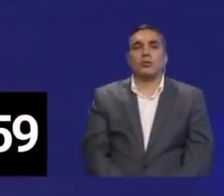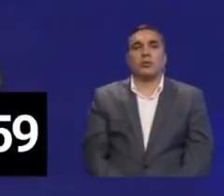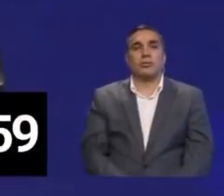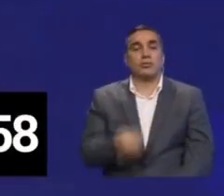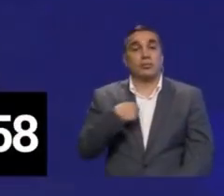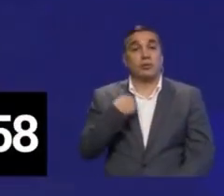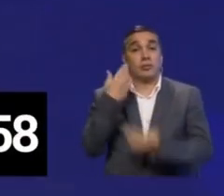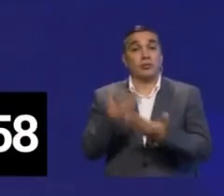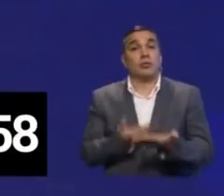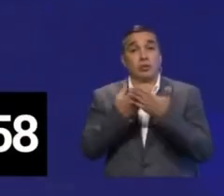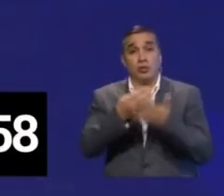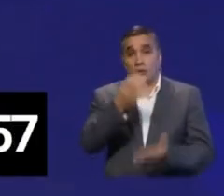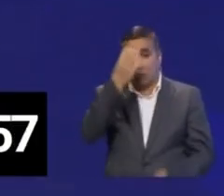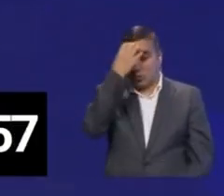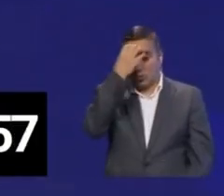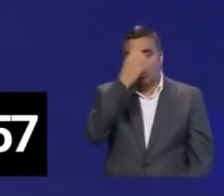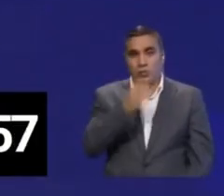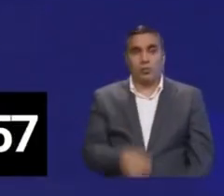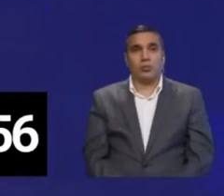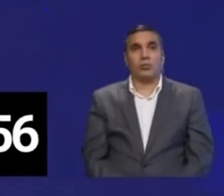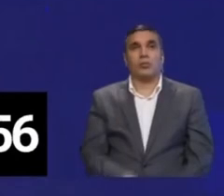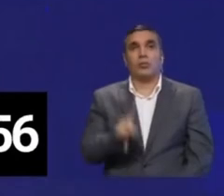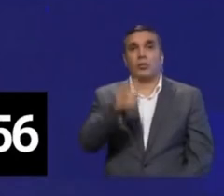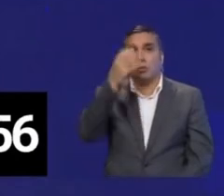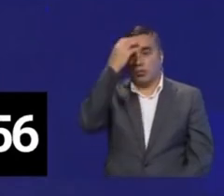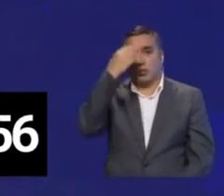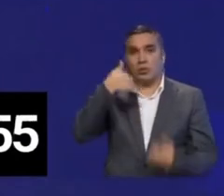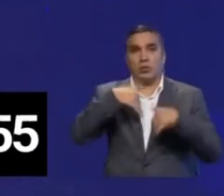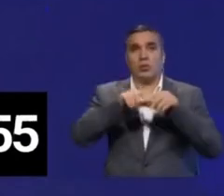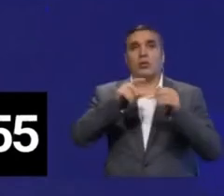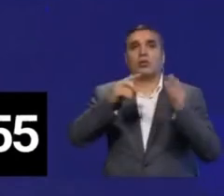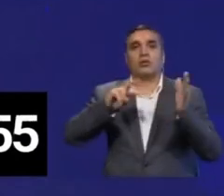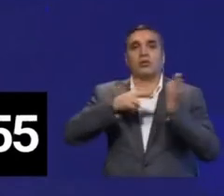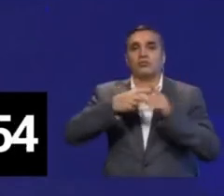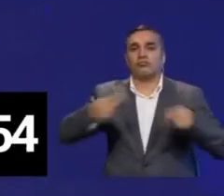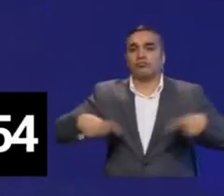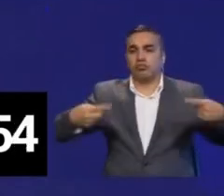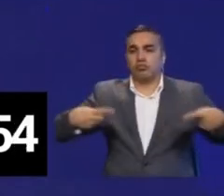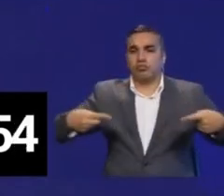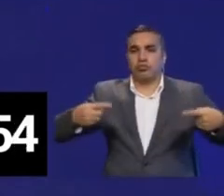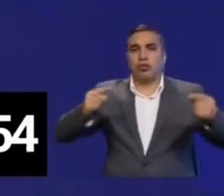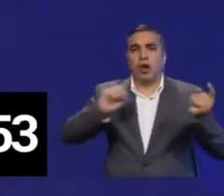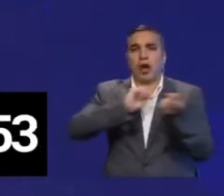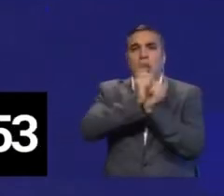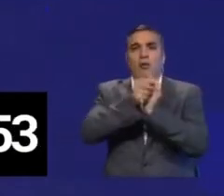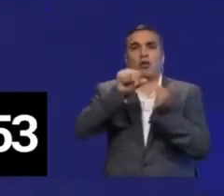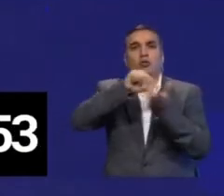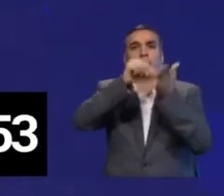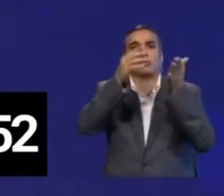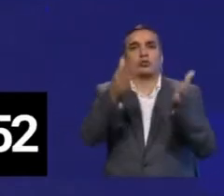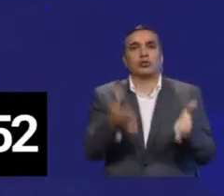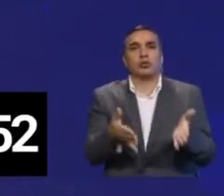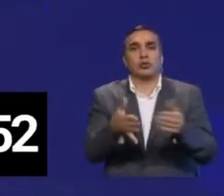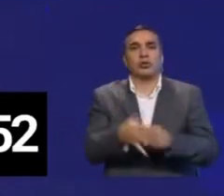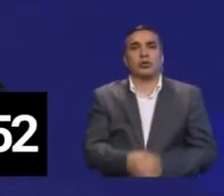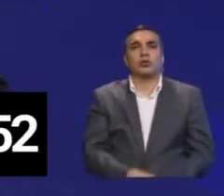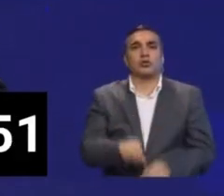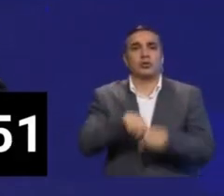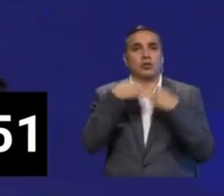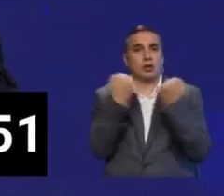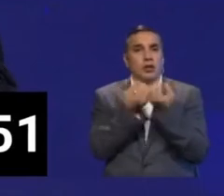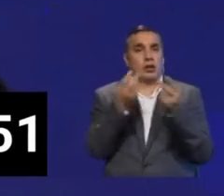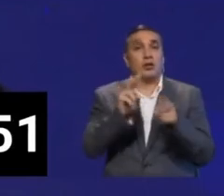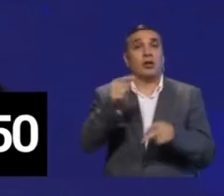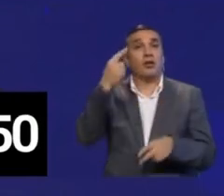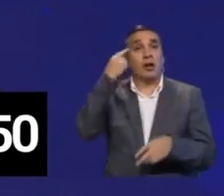propuesta para la educación es que la educación sea el motor de la transformación de la sociedad, como ya lo vivimos en ese